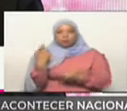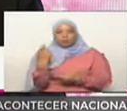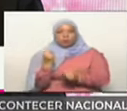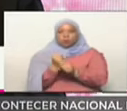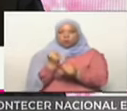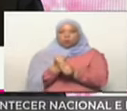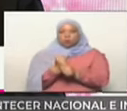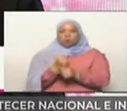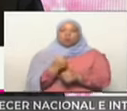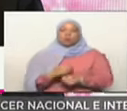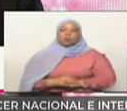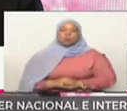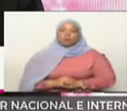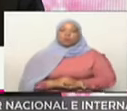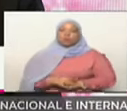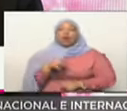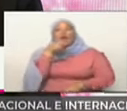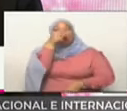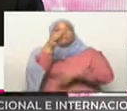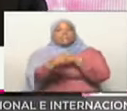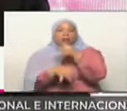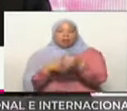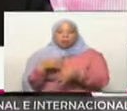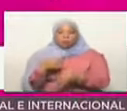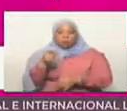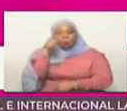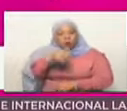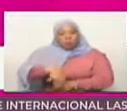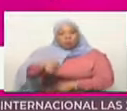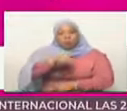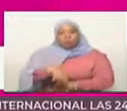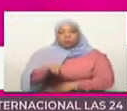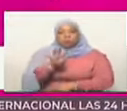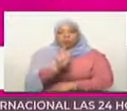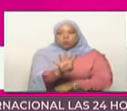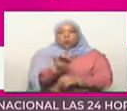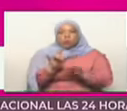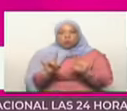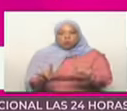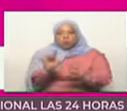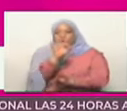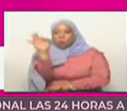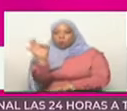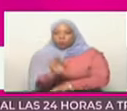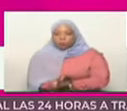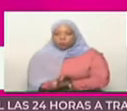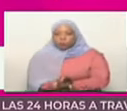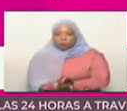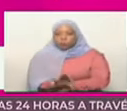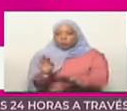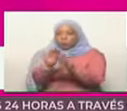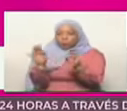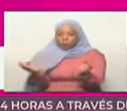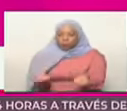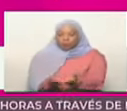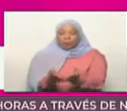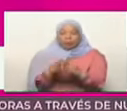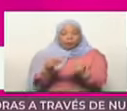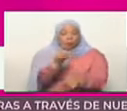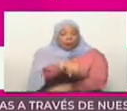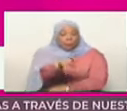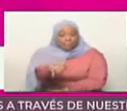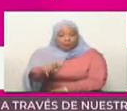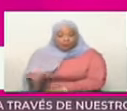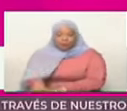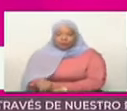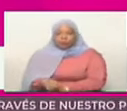¿Ah? Te estoy hablando de la población del 46% del planeta Tierra. Te estoy hablando